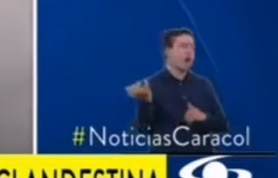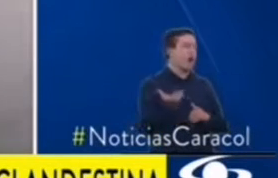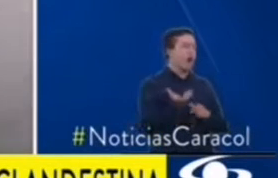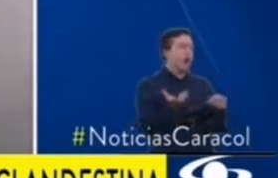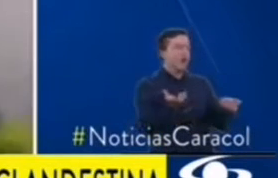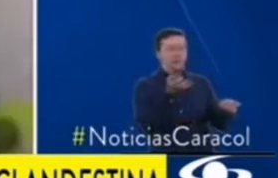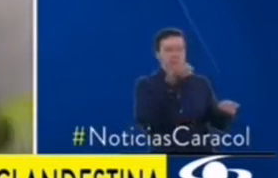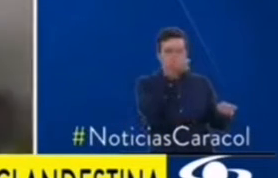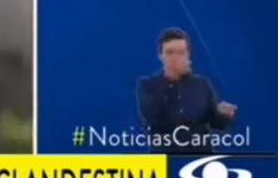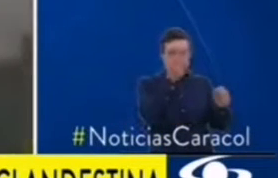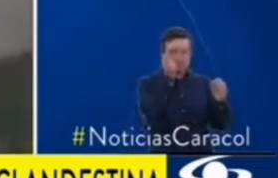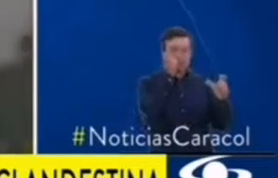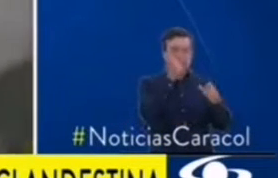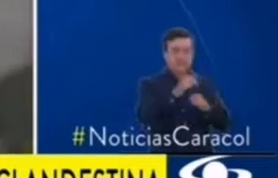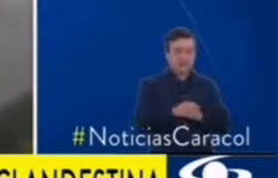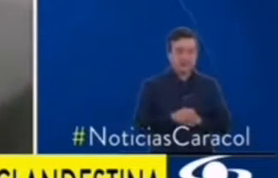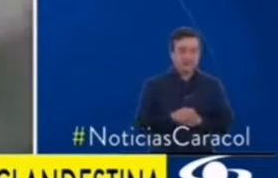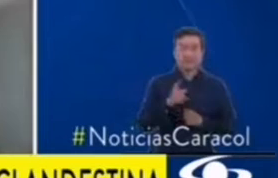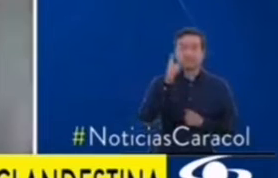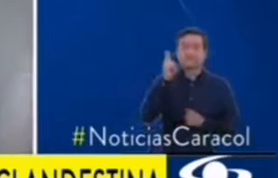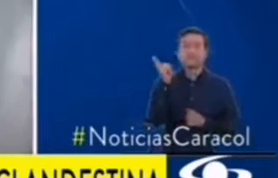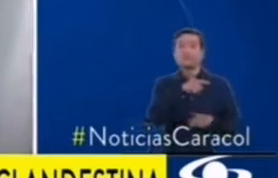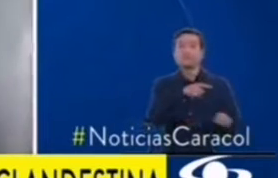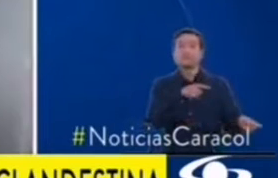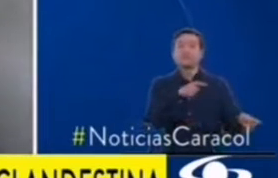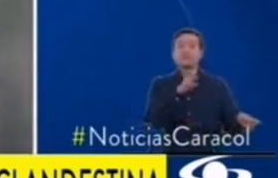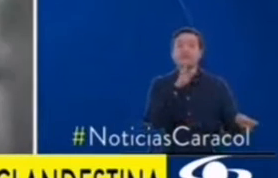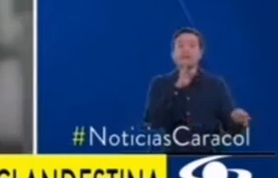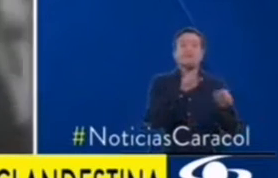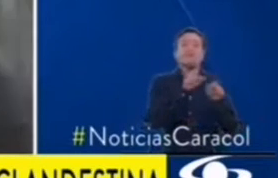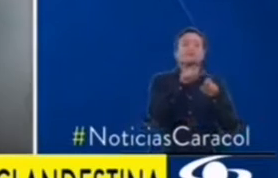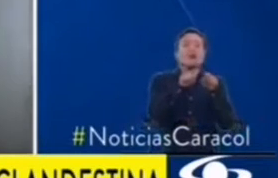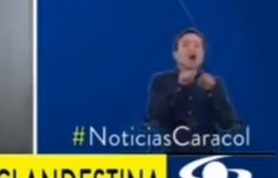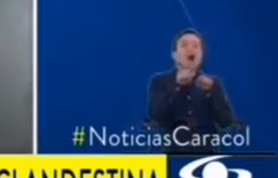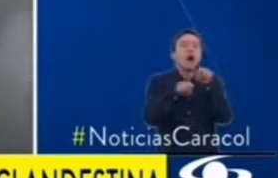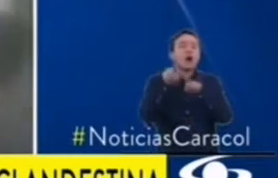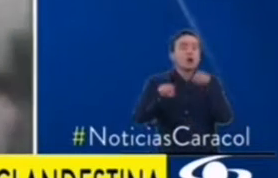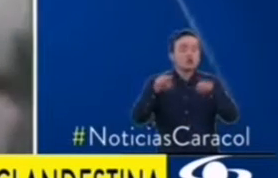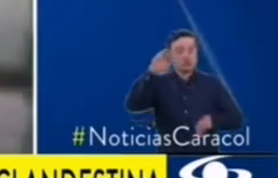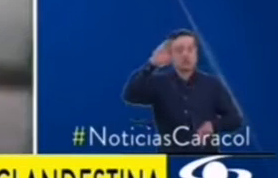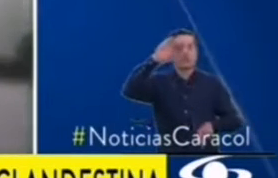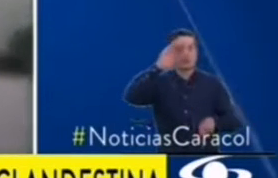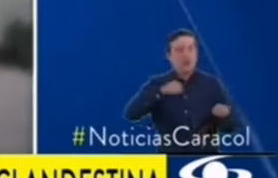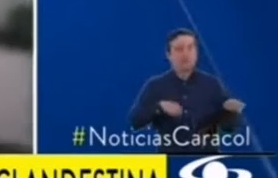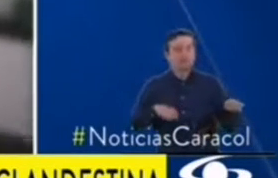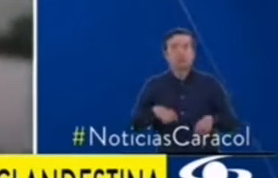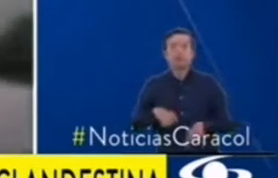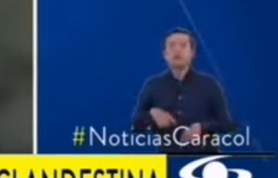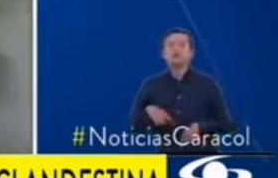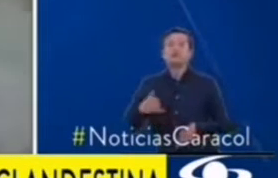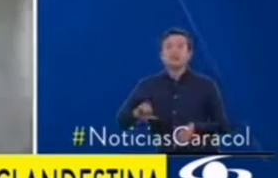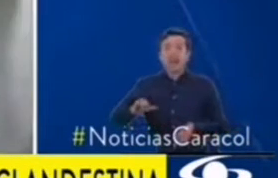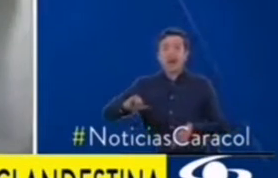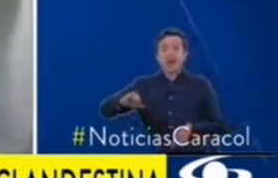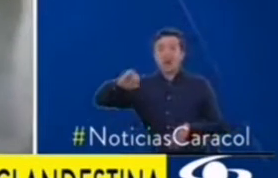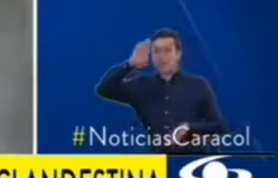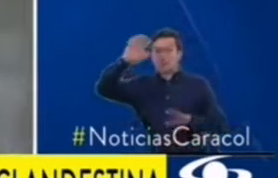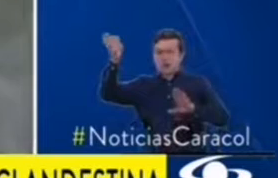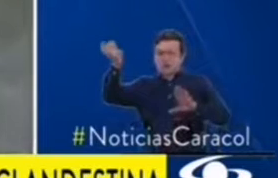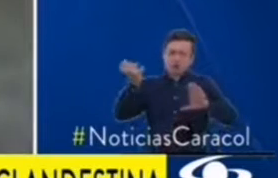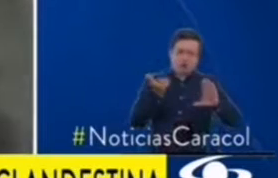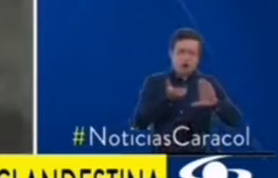que tienen es generada por parte de algunos uniformados. Cuando las autoridades lograron ingresar al lugar con permiso del